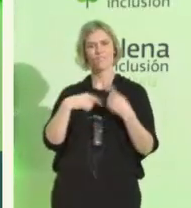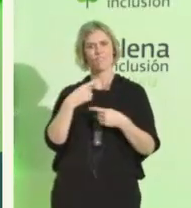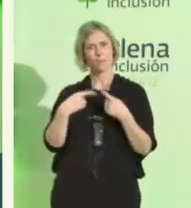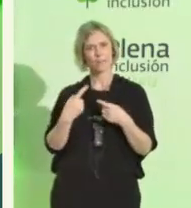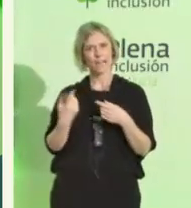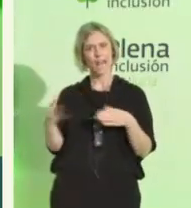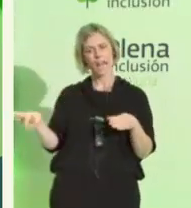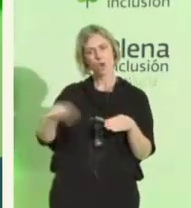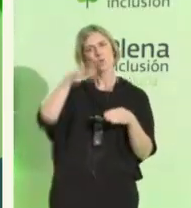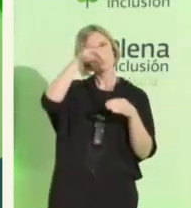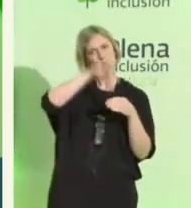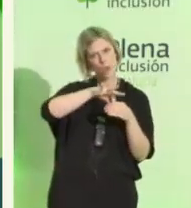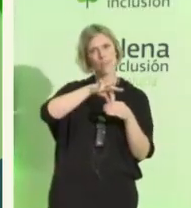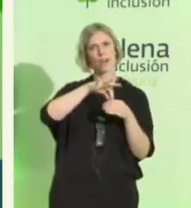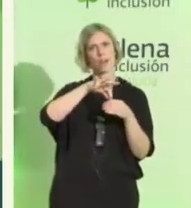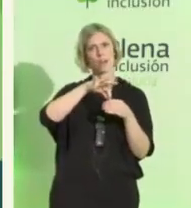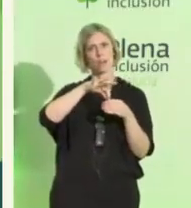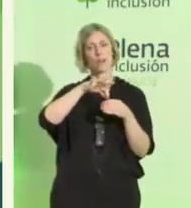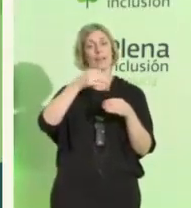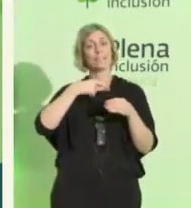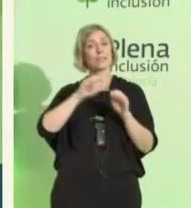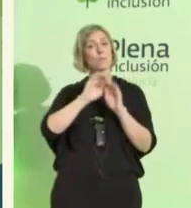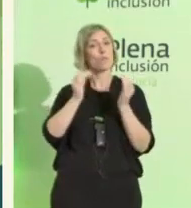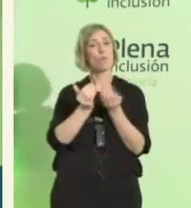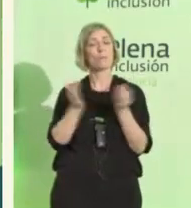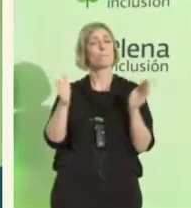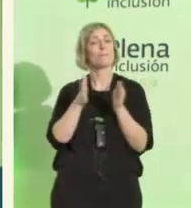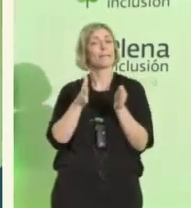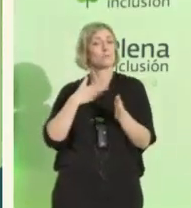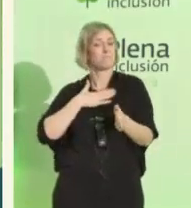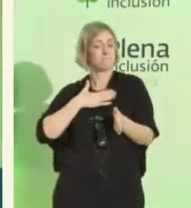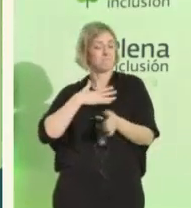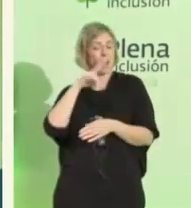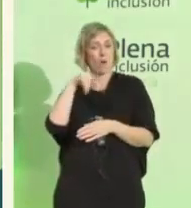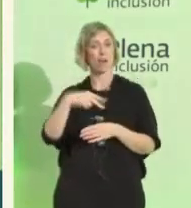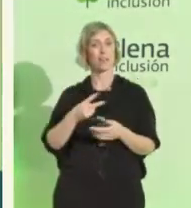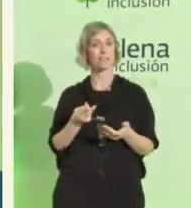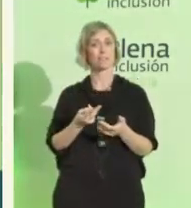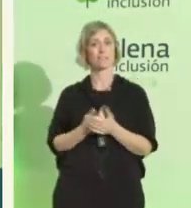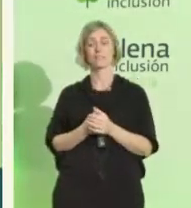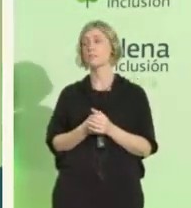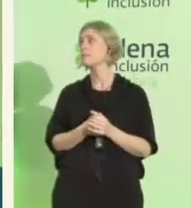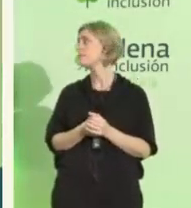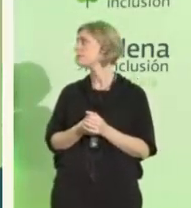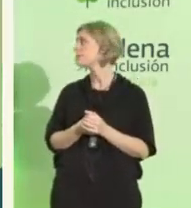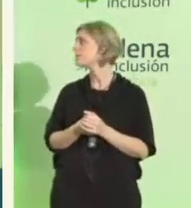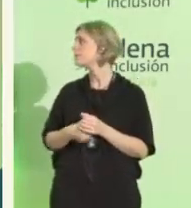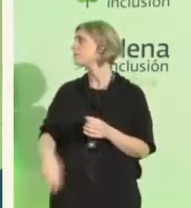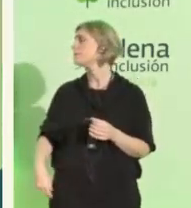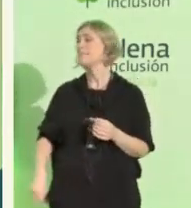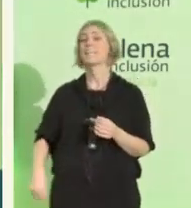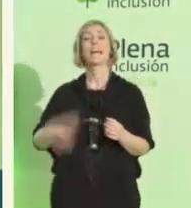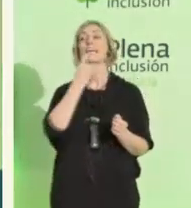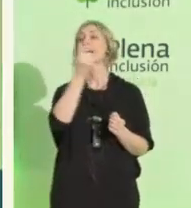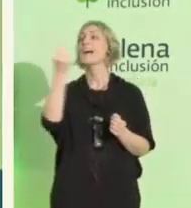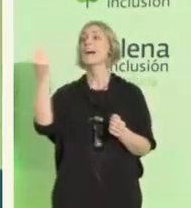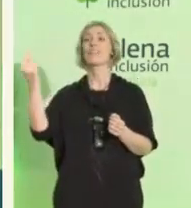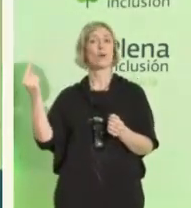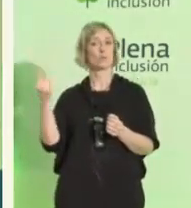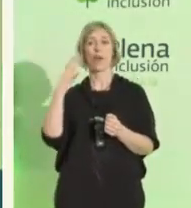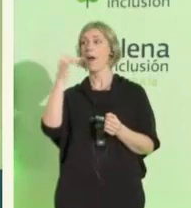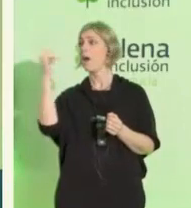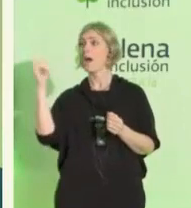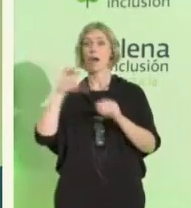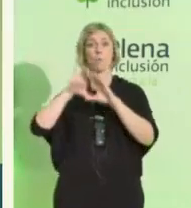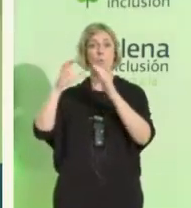en un pequeño mundo El pequeño mundo no es totalmente cada uno de ustedes yo